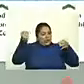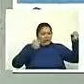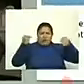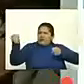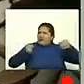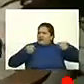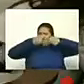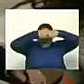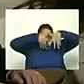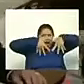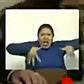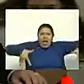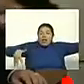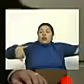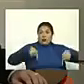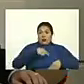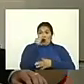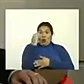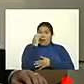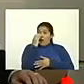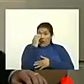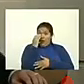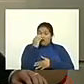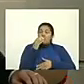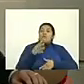incluso en otras partes del mundo.